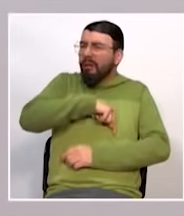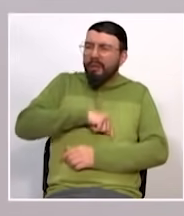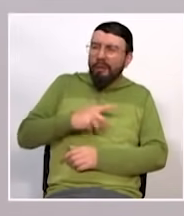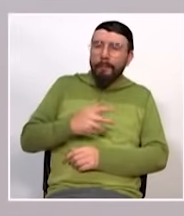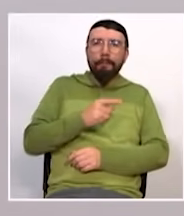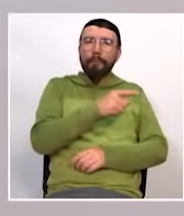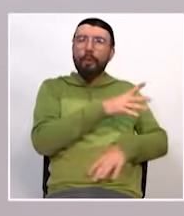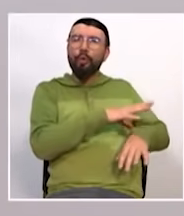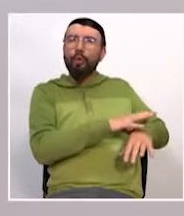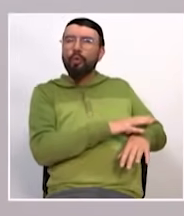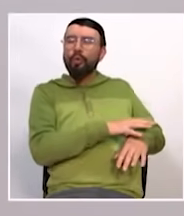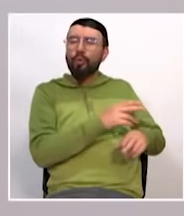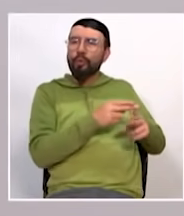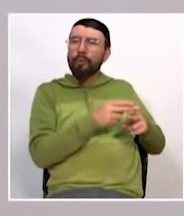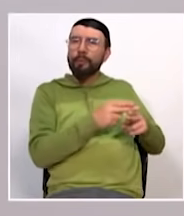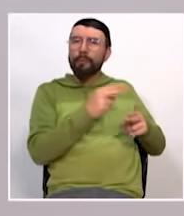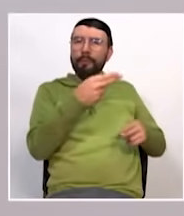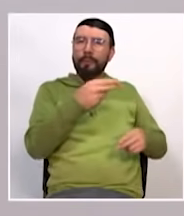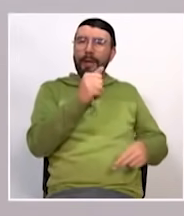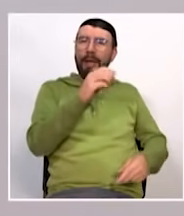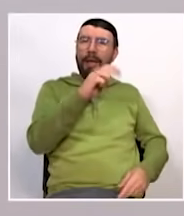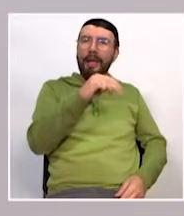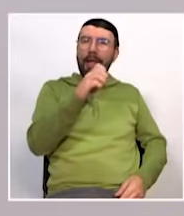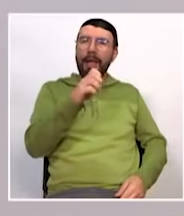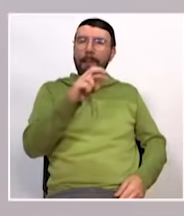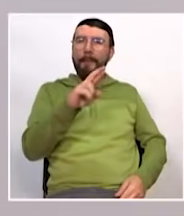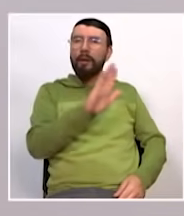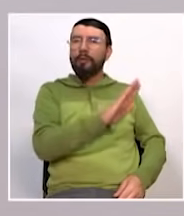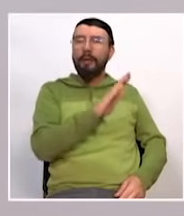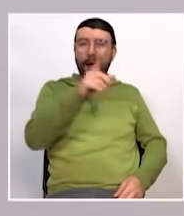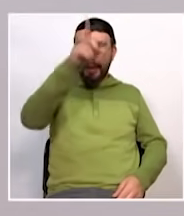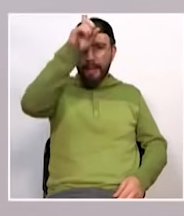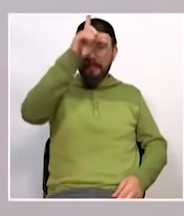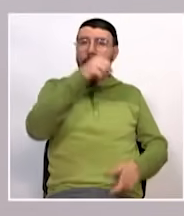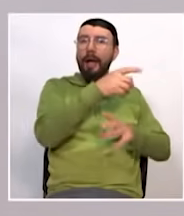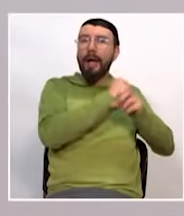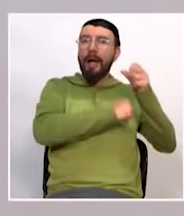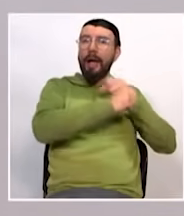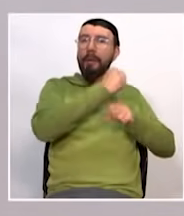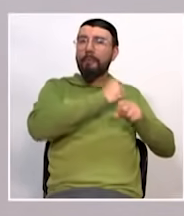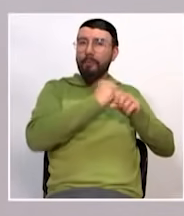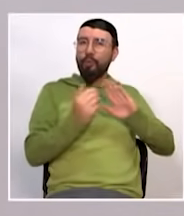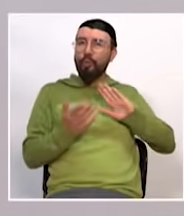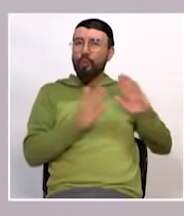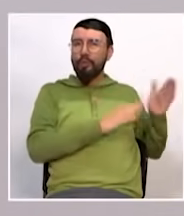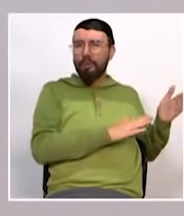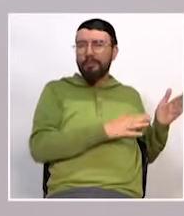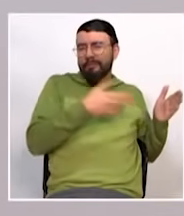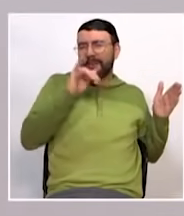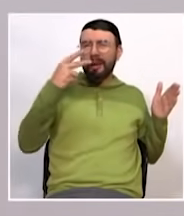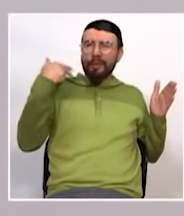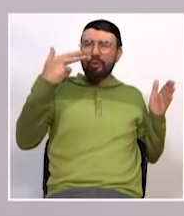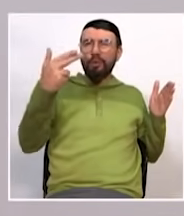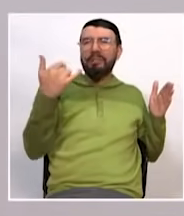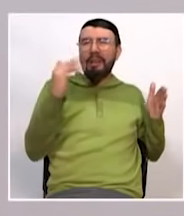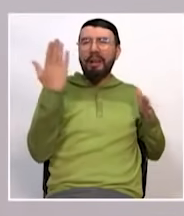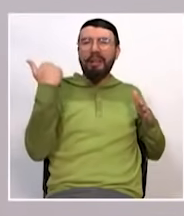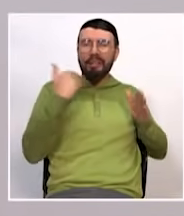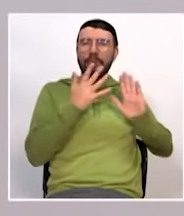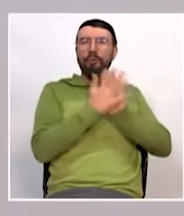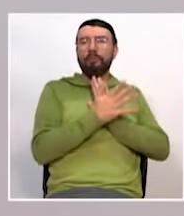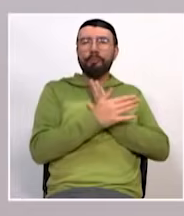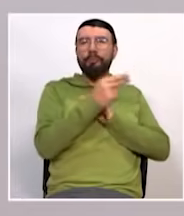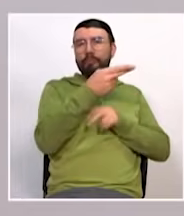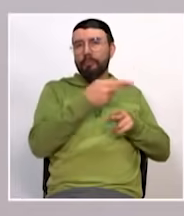doctor hammer un alemán que murió el año pasado fue ya la historia la hemos contado aquí mucho el doctor